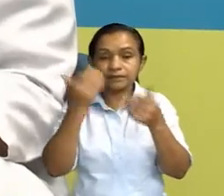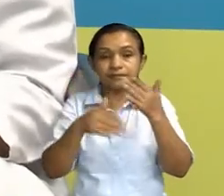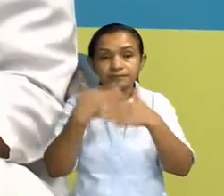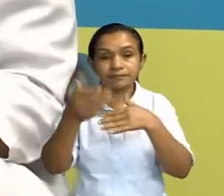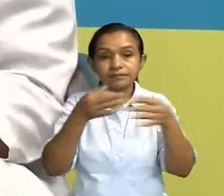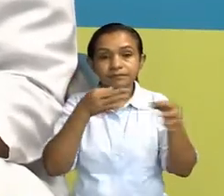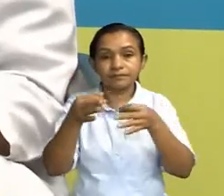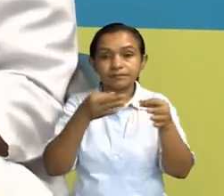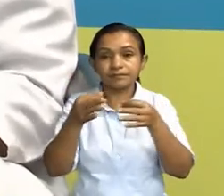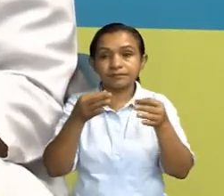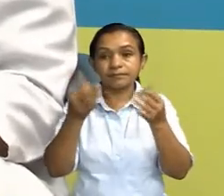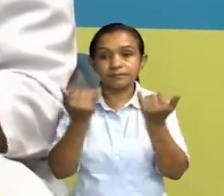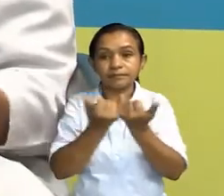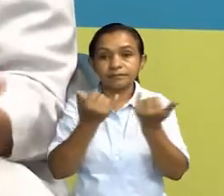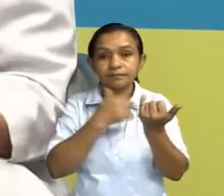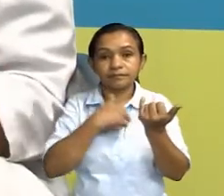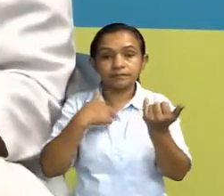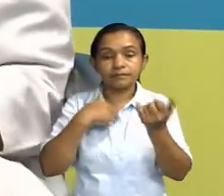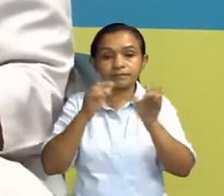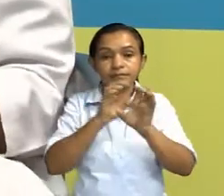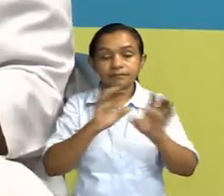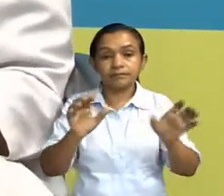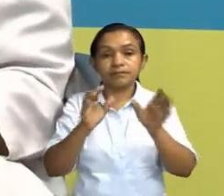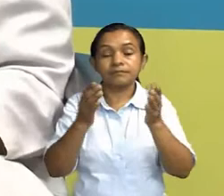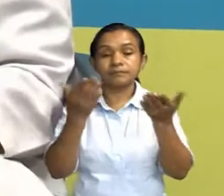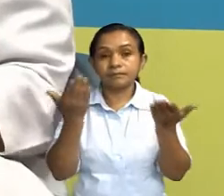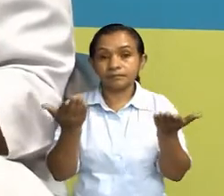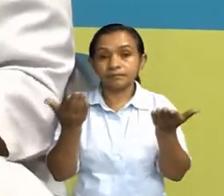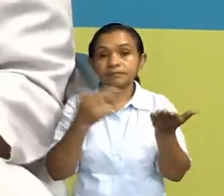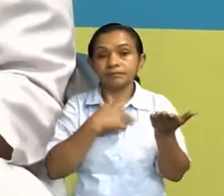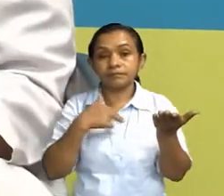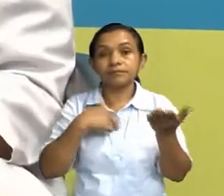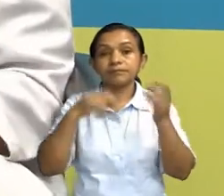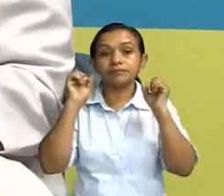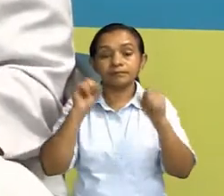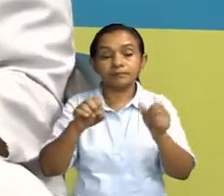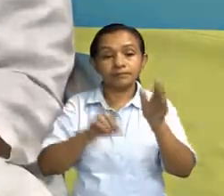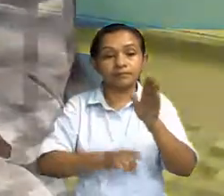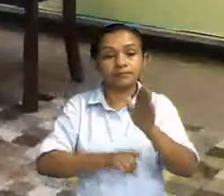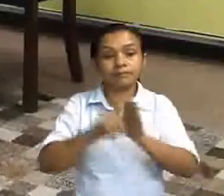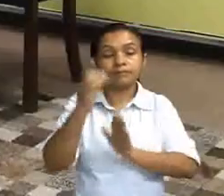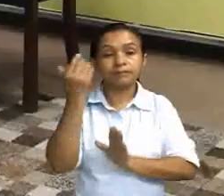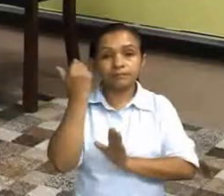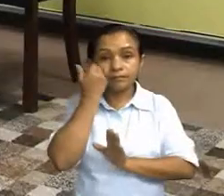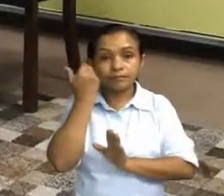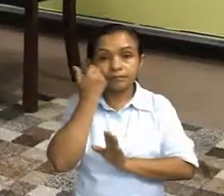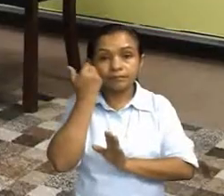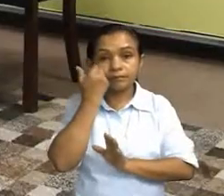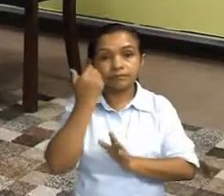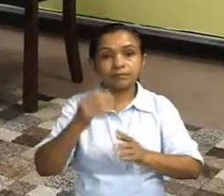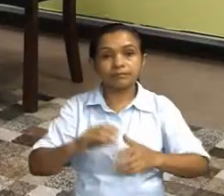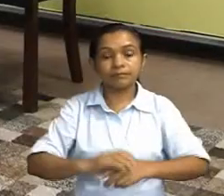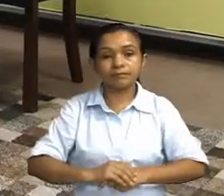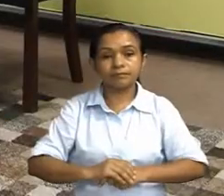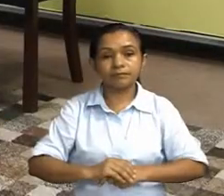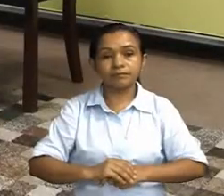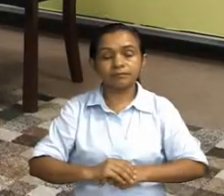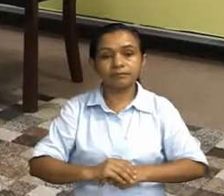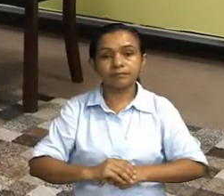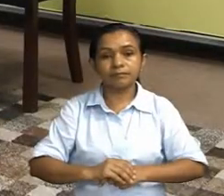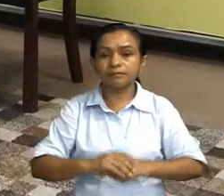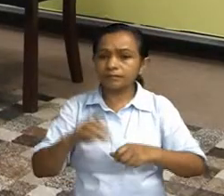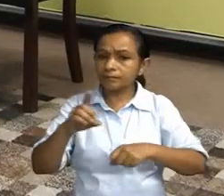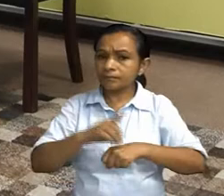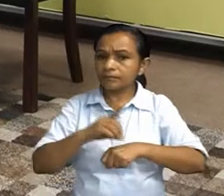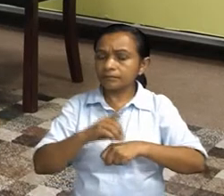¿verdad?, que la anatomía de la niña a esta edad es propicia para el desarrollo de estas infecciones. Doctora, también tiene que